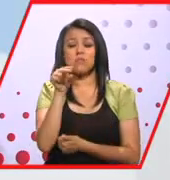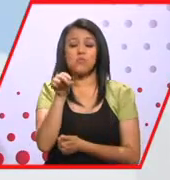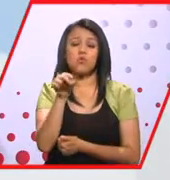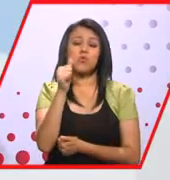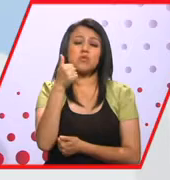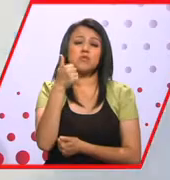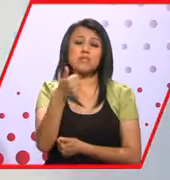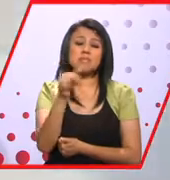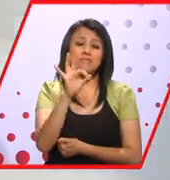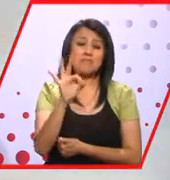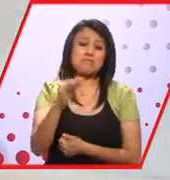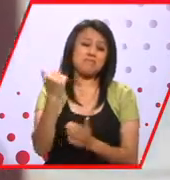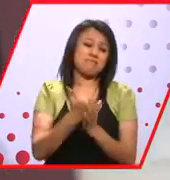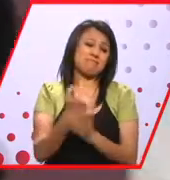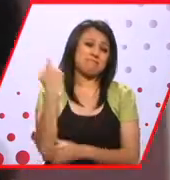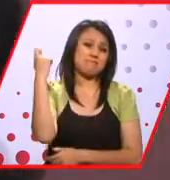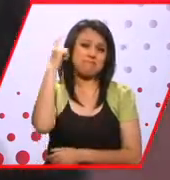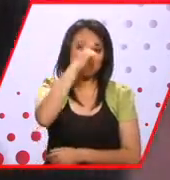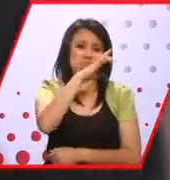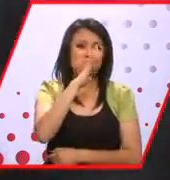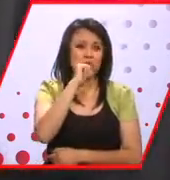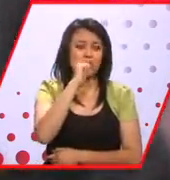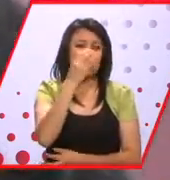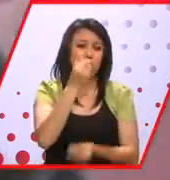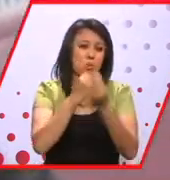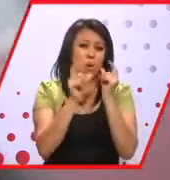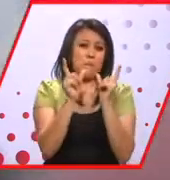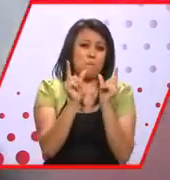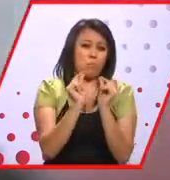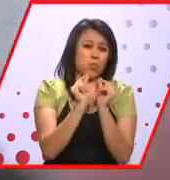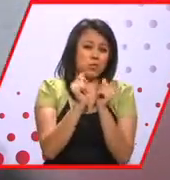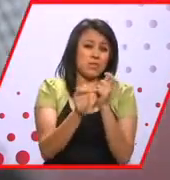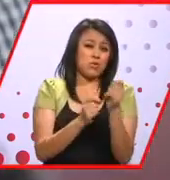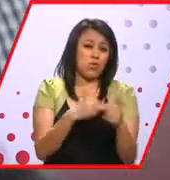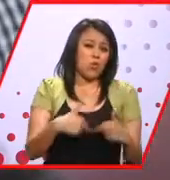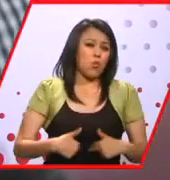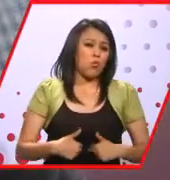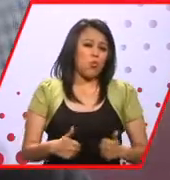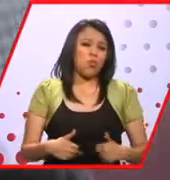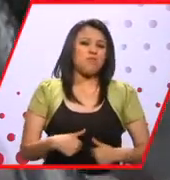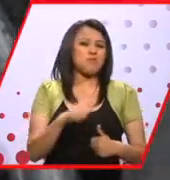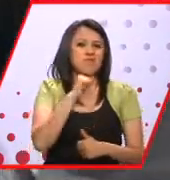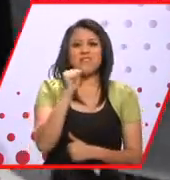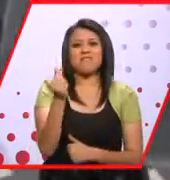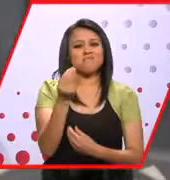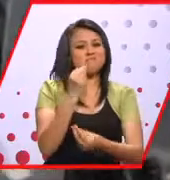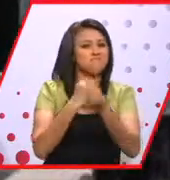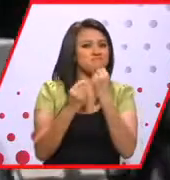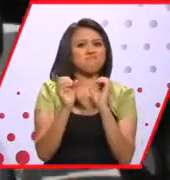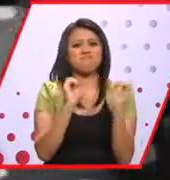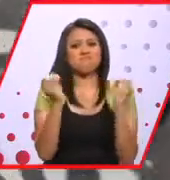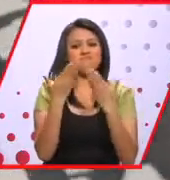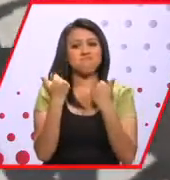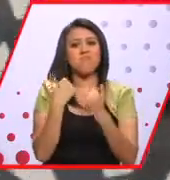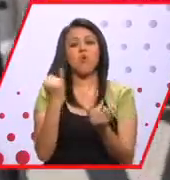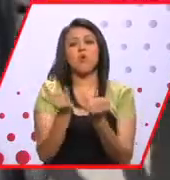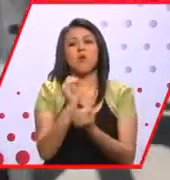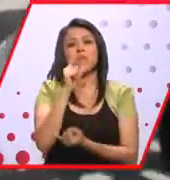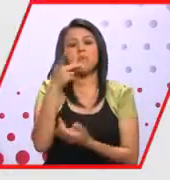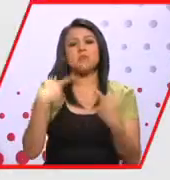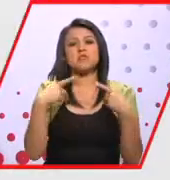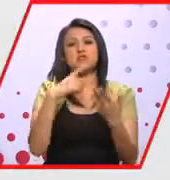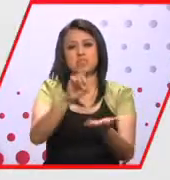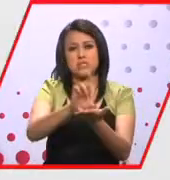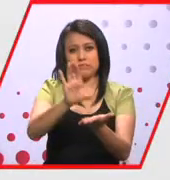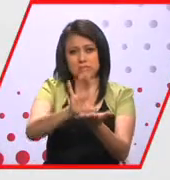7.6% severa, es decir, que por falta de dinero comen poco o simple y sencillamente no comen. En cuanto a los niños con algún tipo de discapacidad,